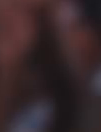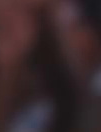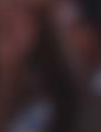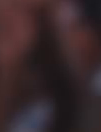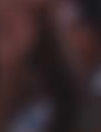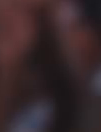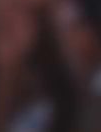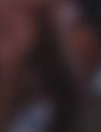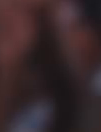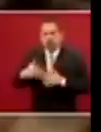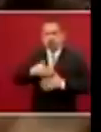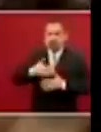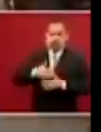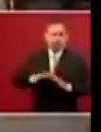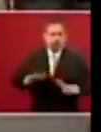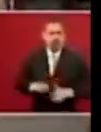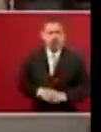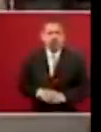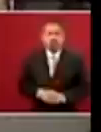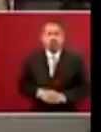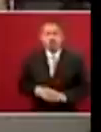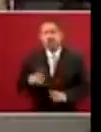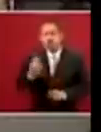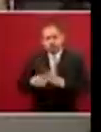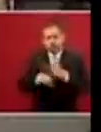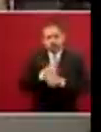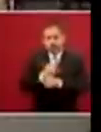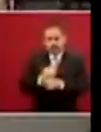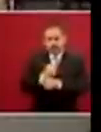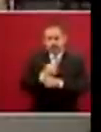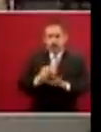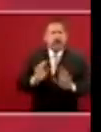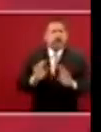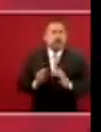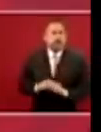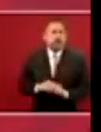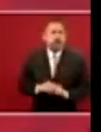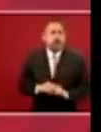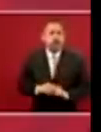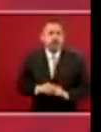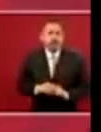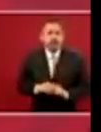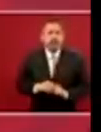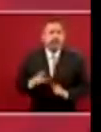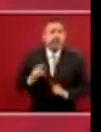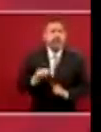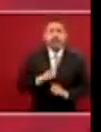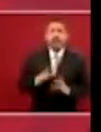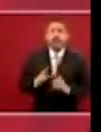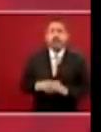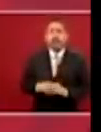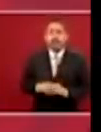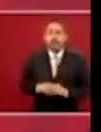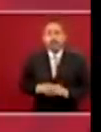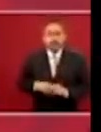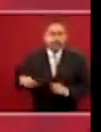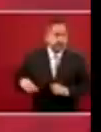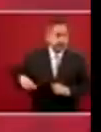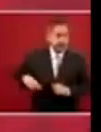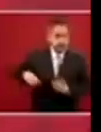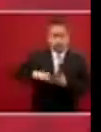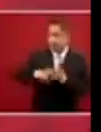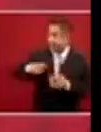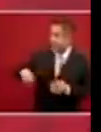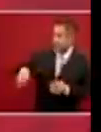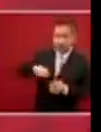mire, vamos a ver esto. Se va a hacer la investigación. No hay en el gobierno